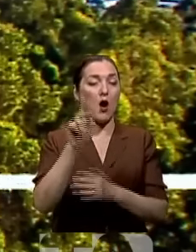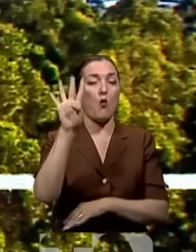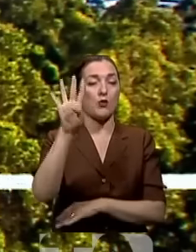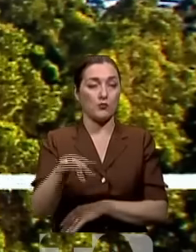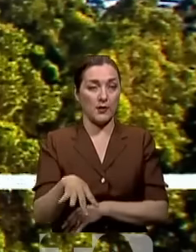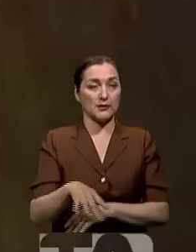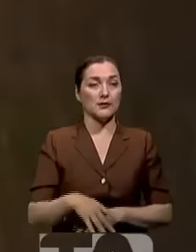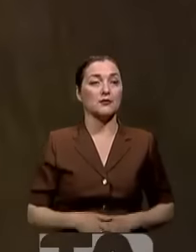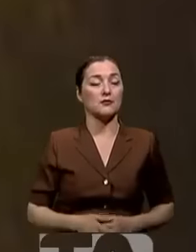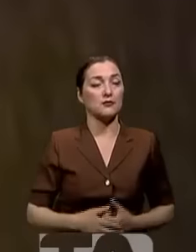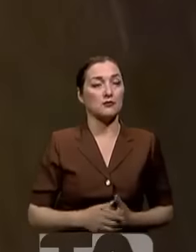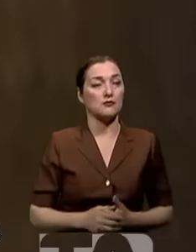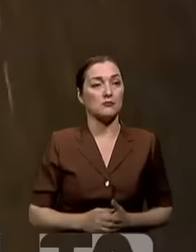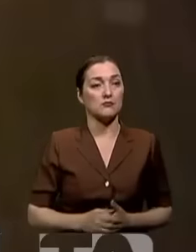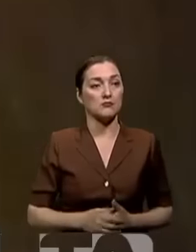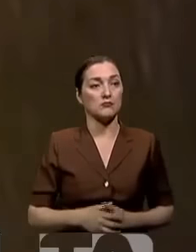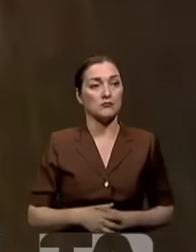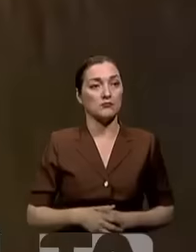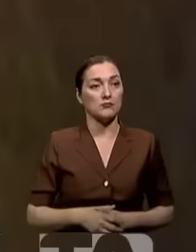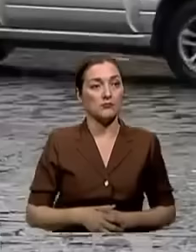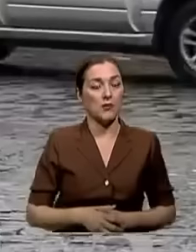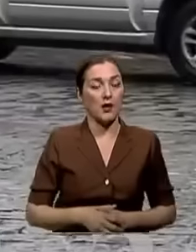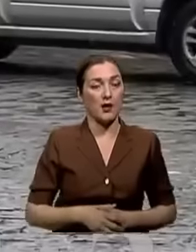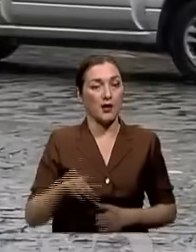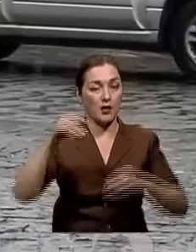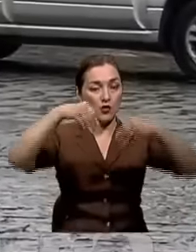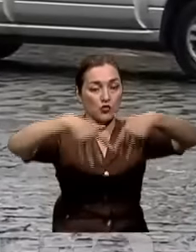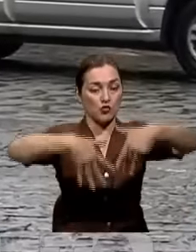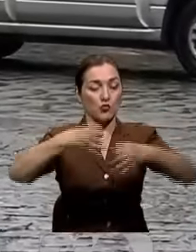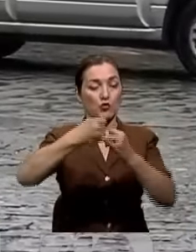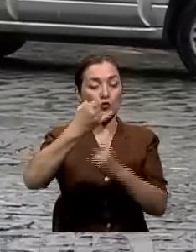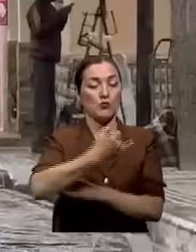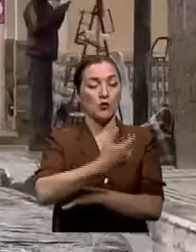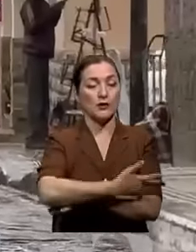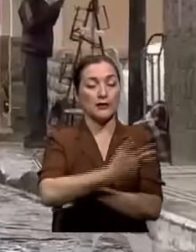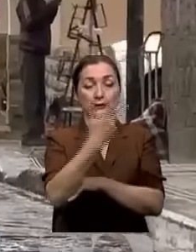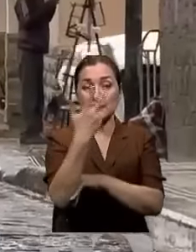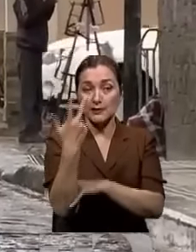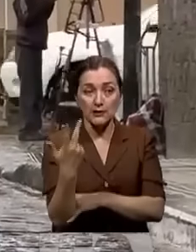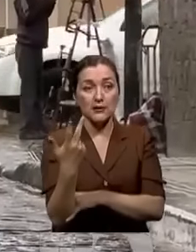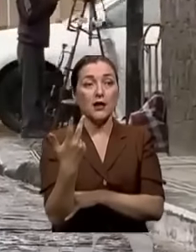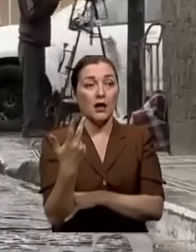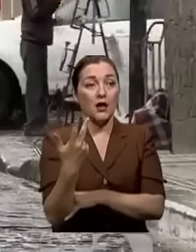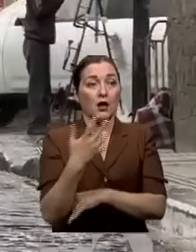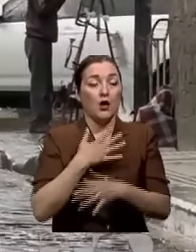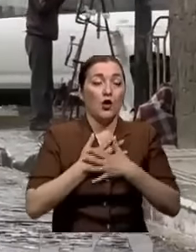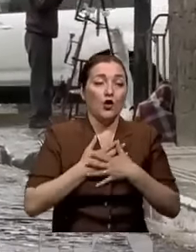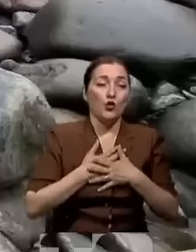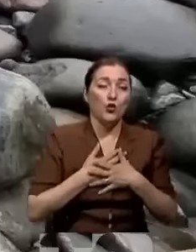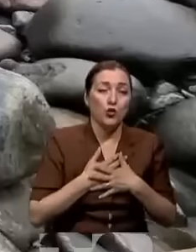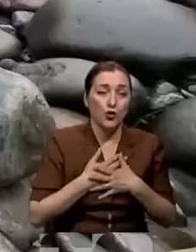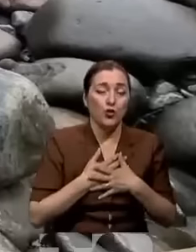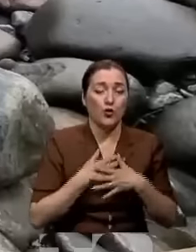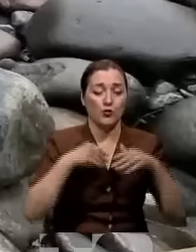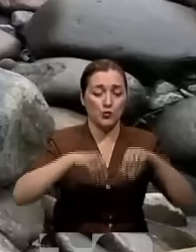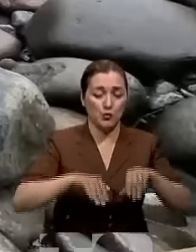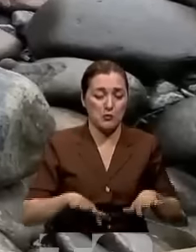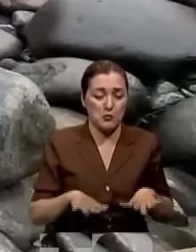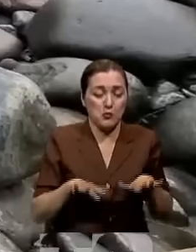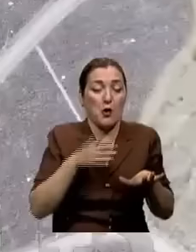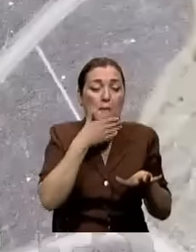4 meses. Las lluvias que se han registrado en los últimos 3 días han generado una amplia expectativa en la ciudadanía sobre